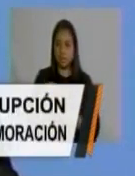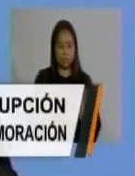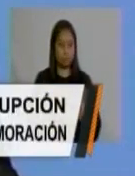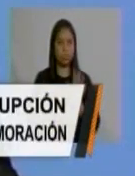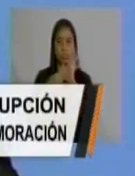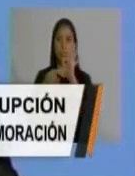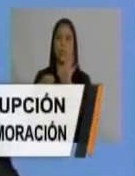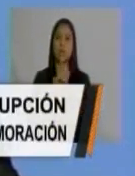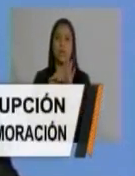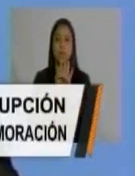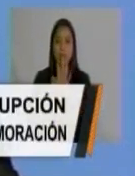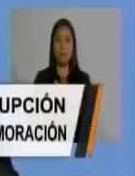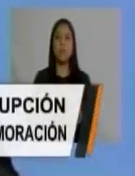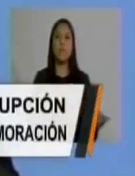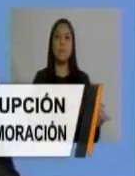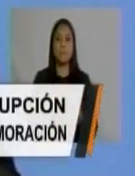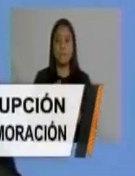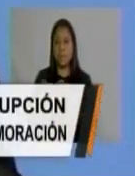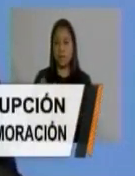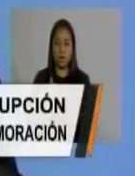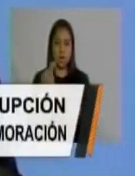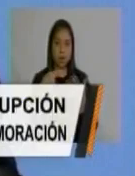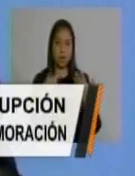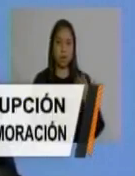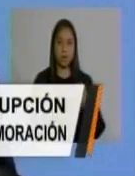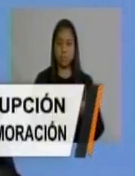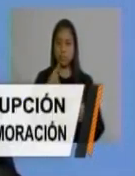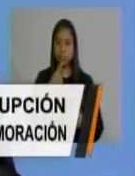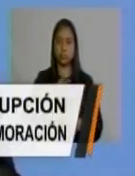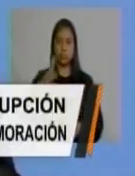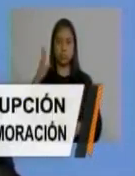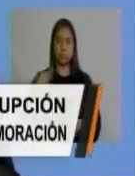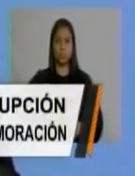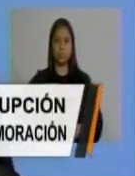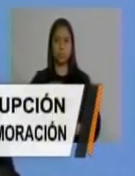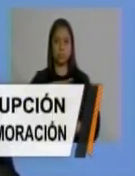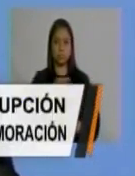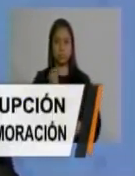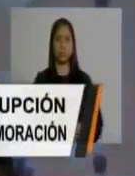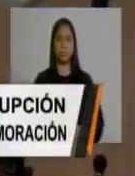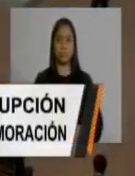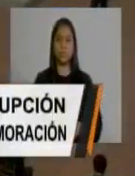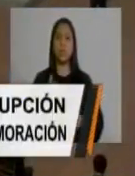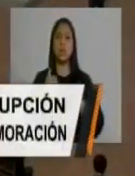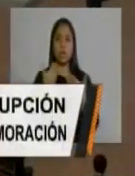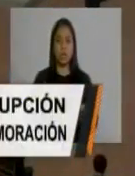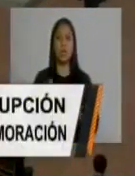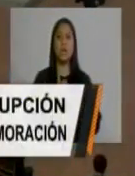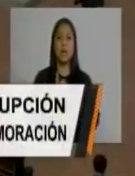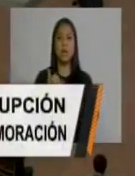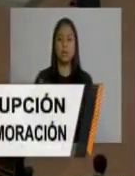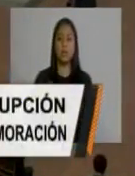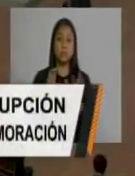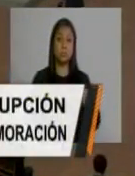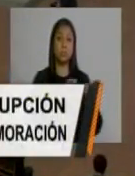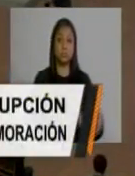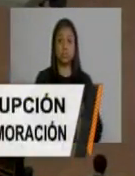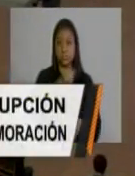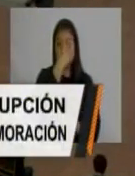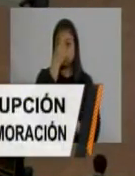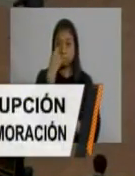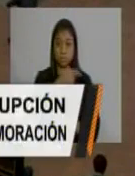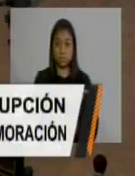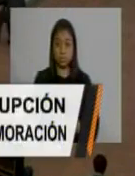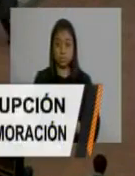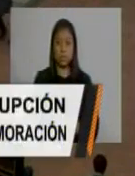ejemplo en el manejo de los recursos y cumplamos con nuestras obligaciones en favor de la población a la cual nos debemos. En caso